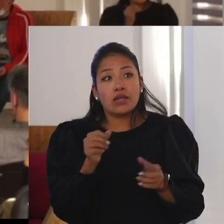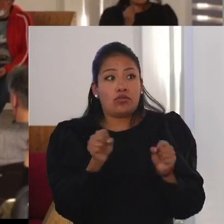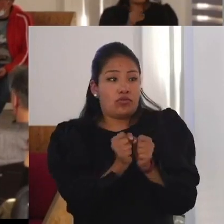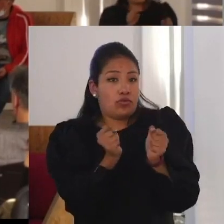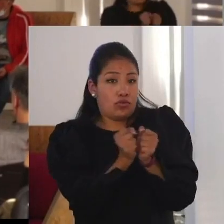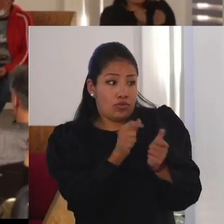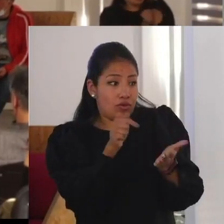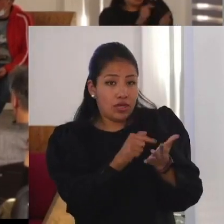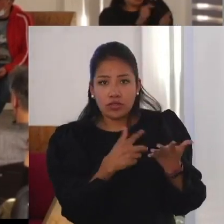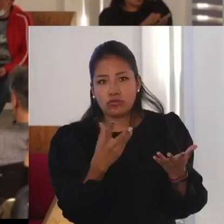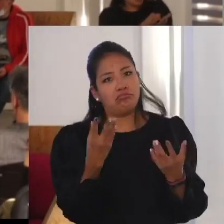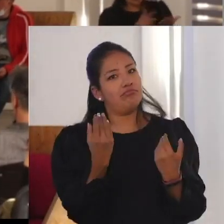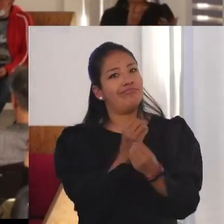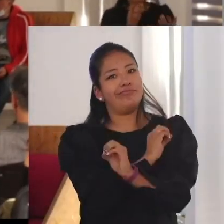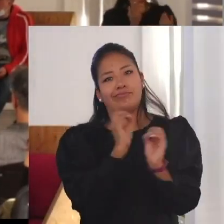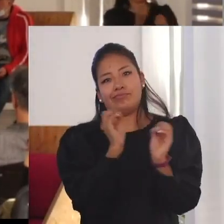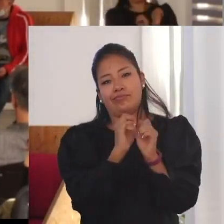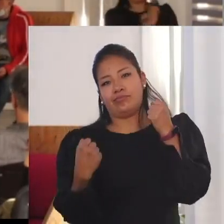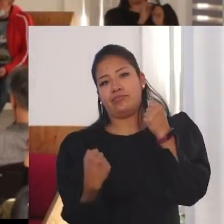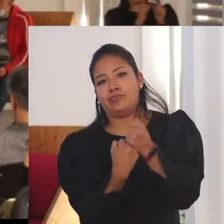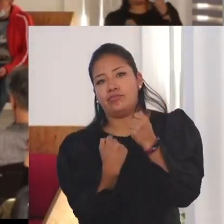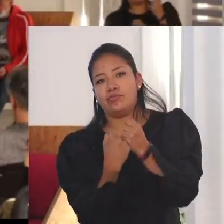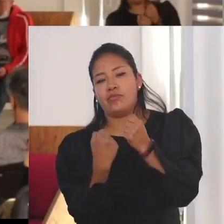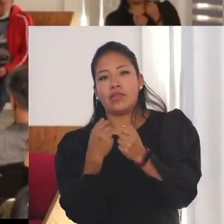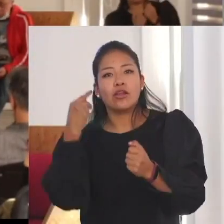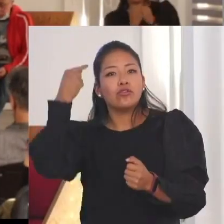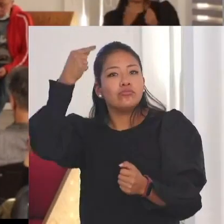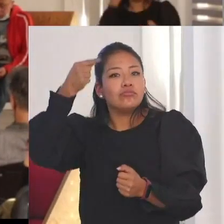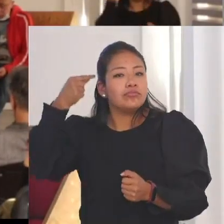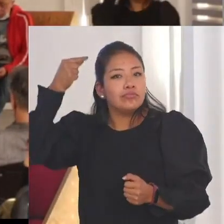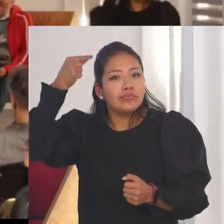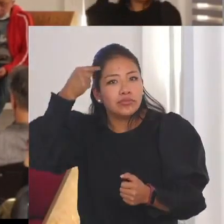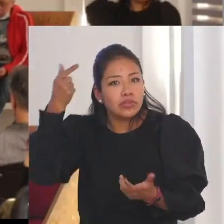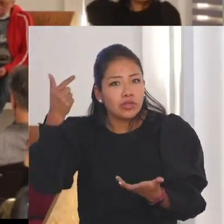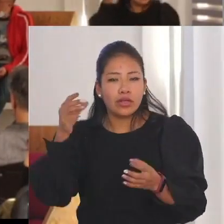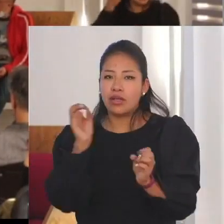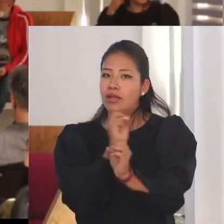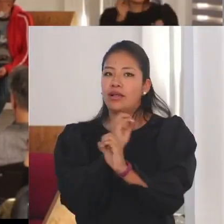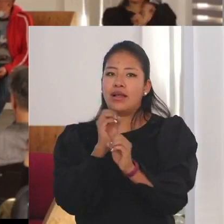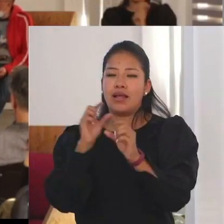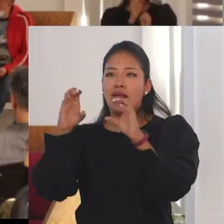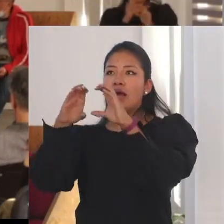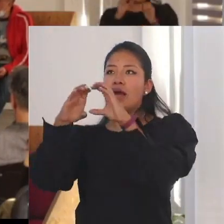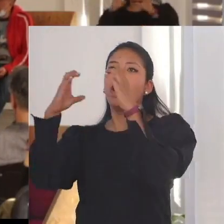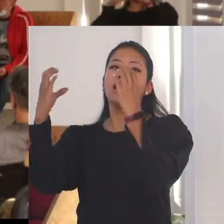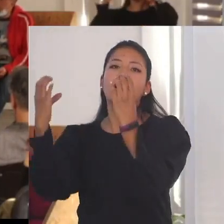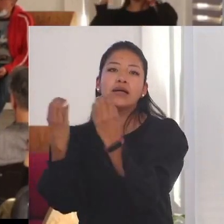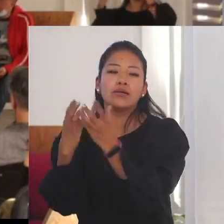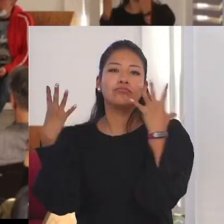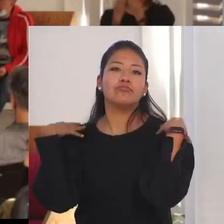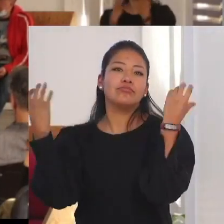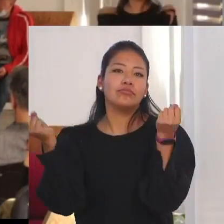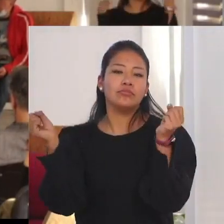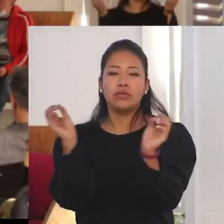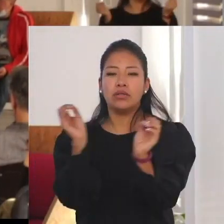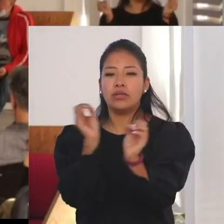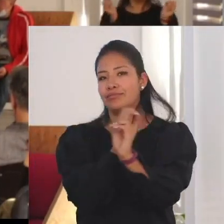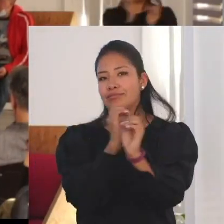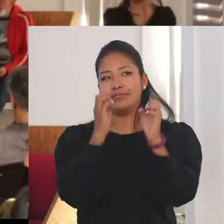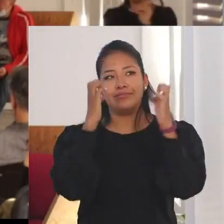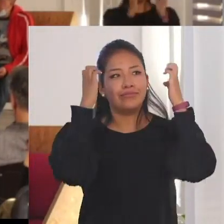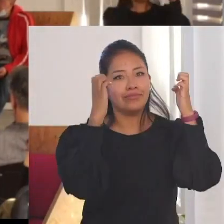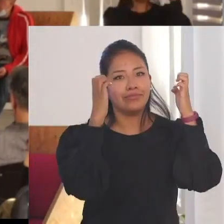del gobierno en ningún En ningún lugar en el centro de salud educativo y en ninguna parte